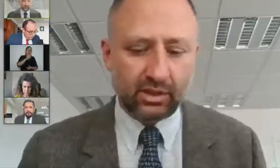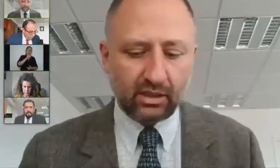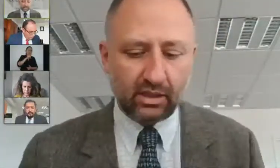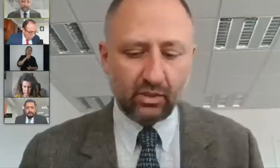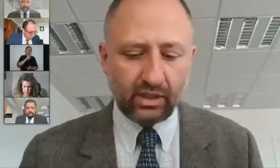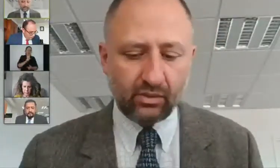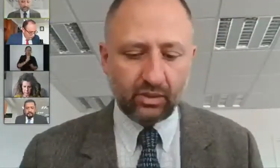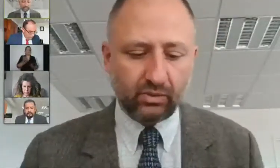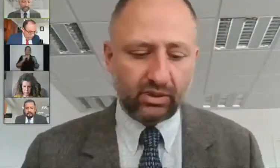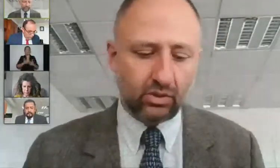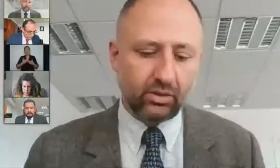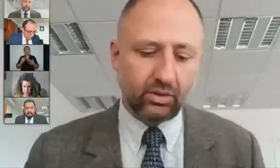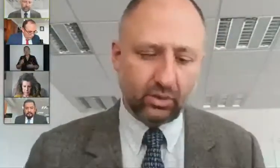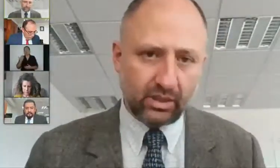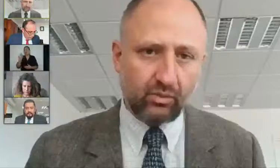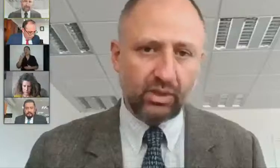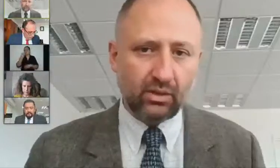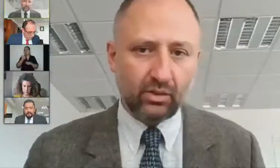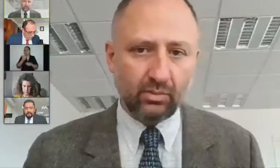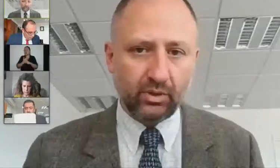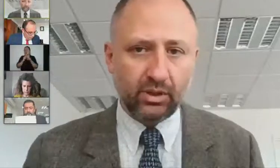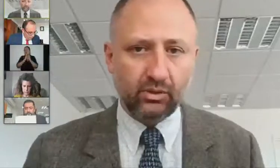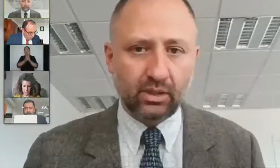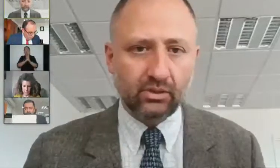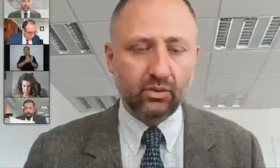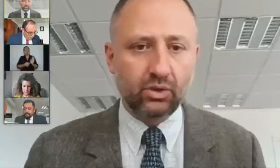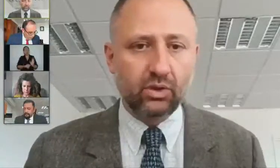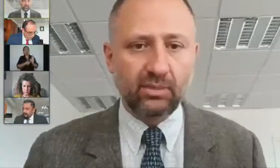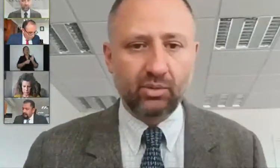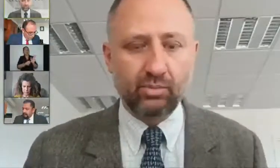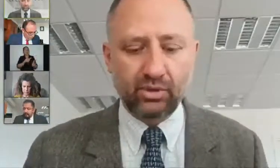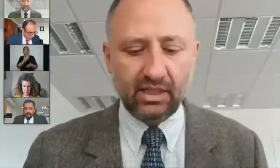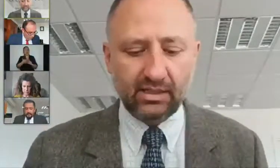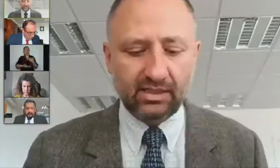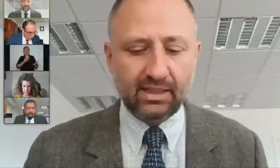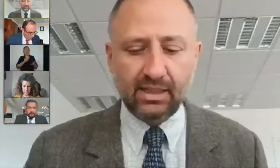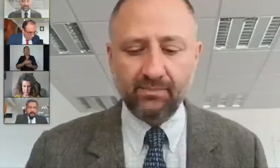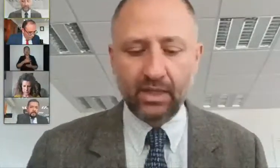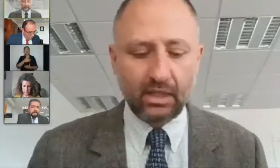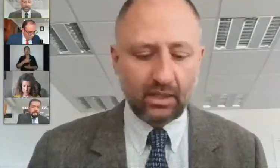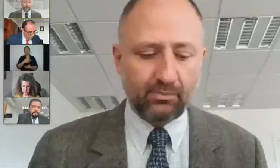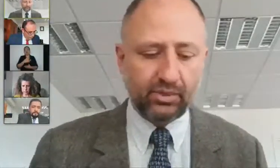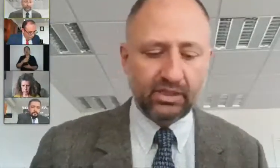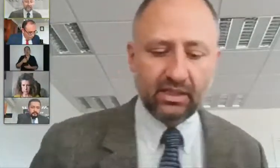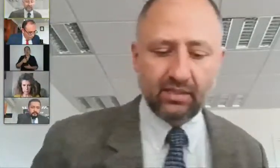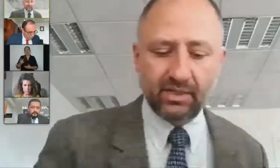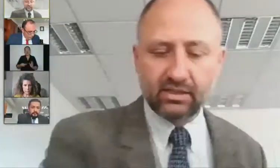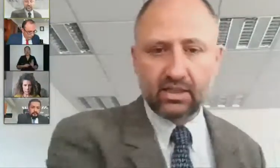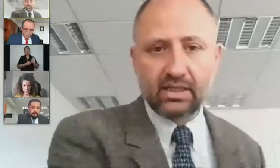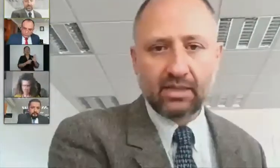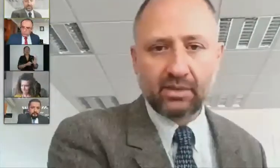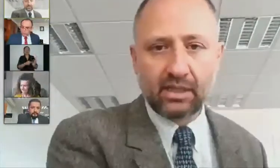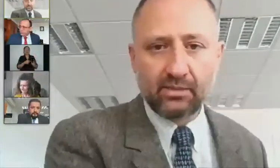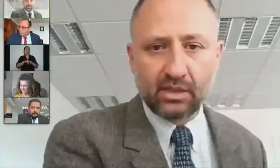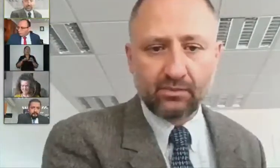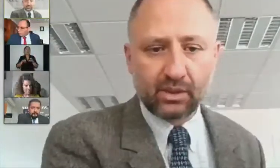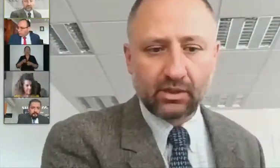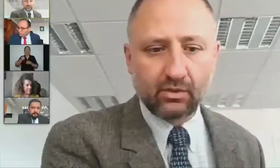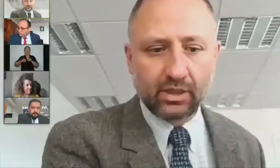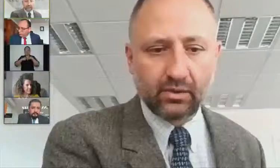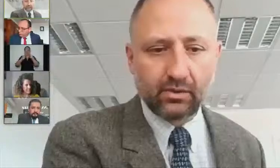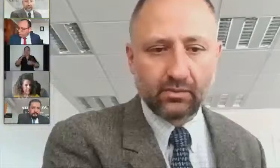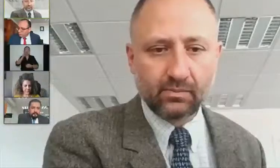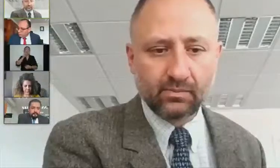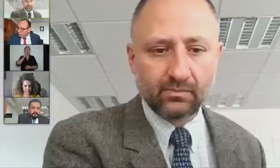favor, señor secretario, que a continuación nos dé cuenta con el proyecto de resolución que propone esta sala la ponencia de la magistrada Gabriela